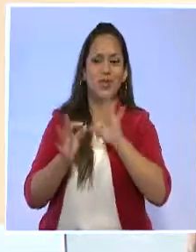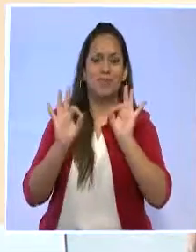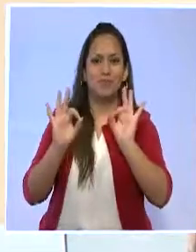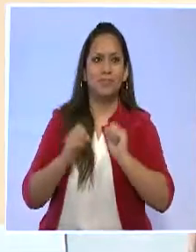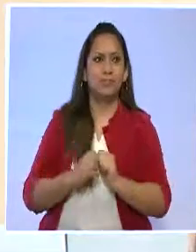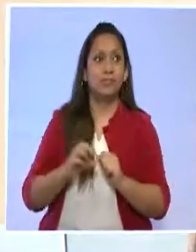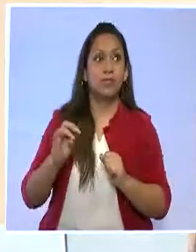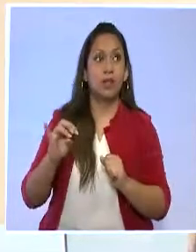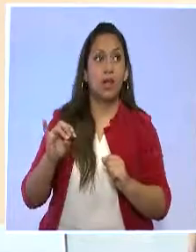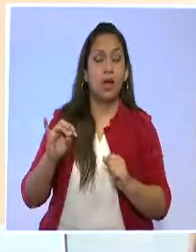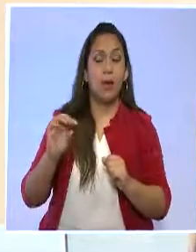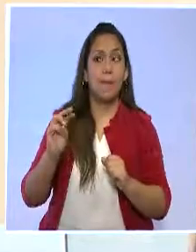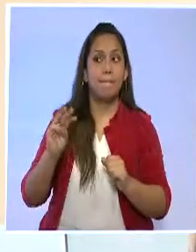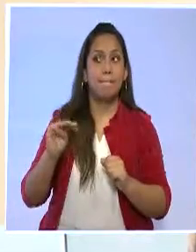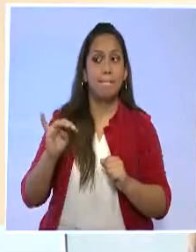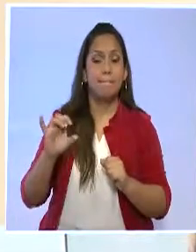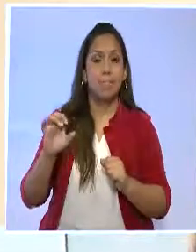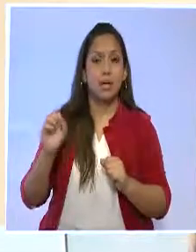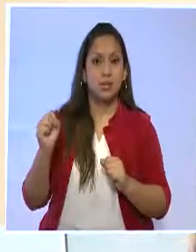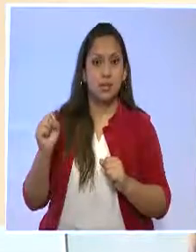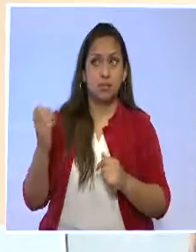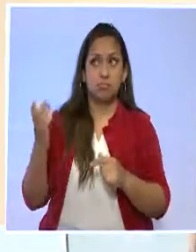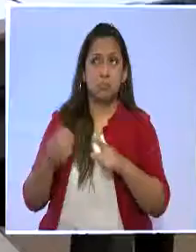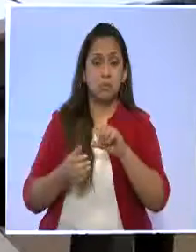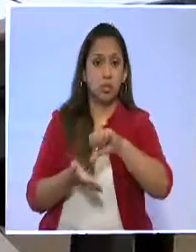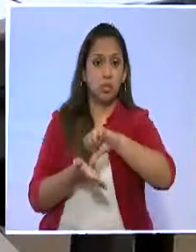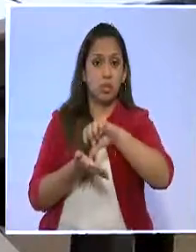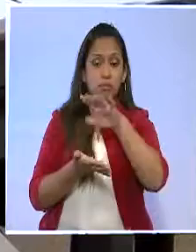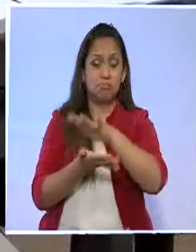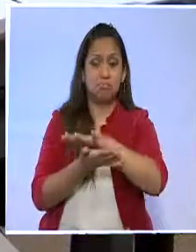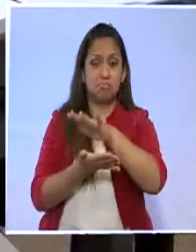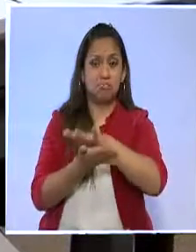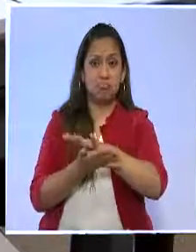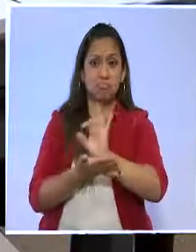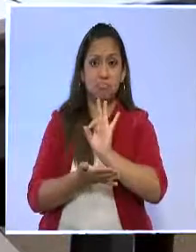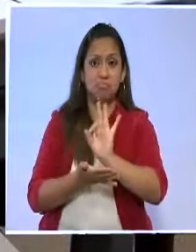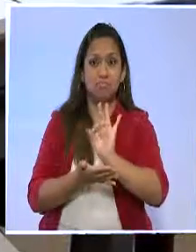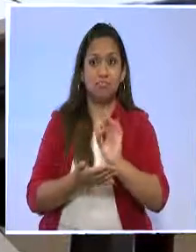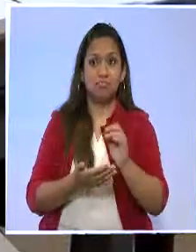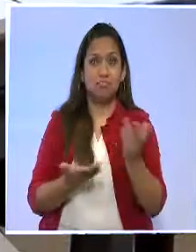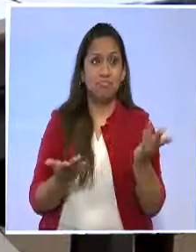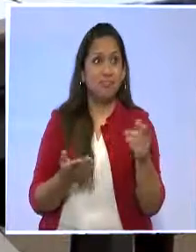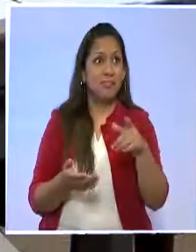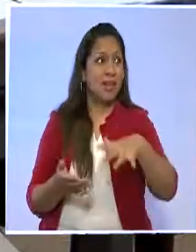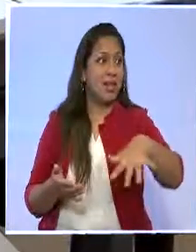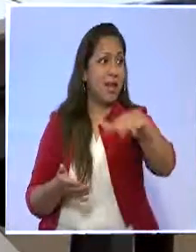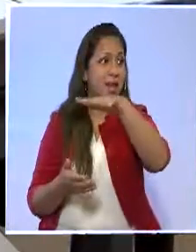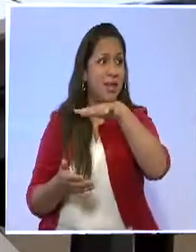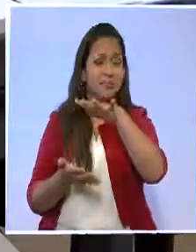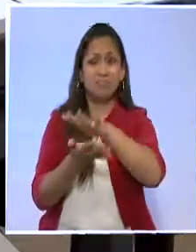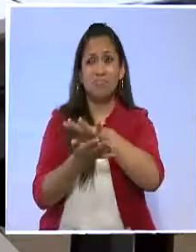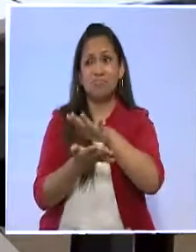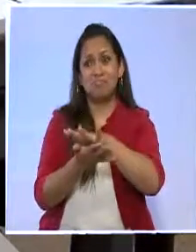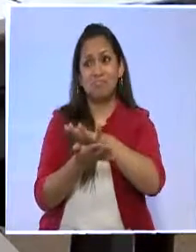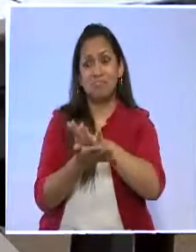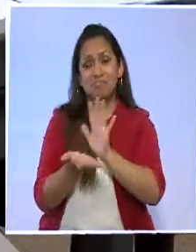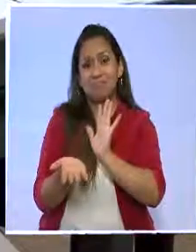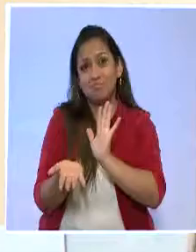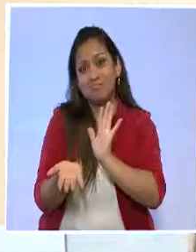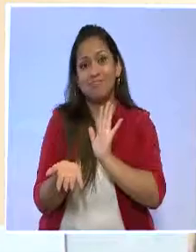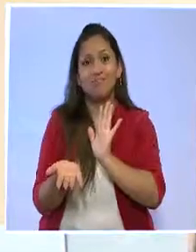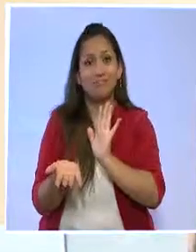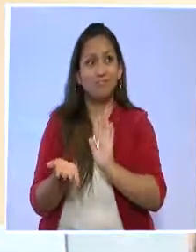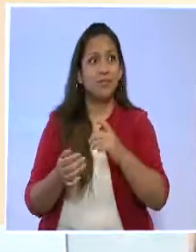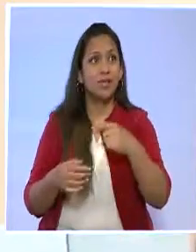de una ciudad sumamente tranquila usted vallès de una ciudad realmente los chicos decían no aquí es tranquilo estamos